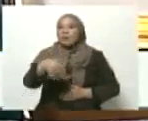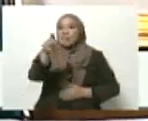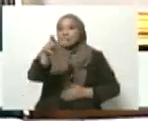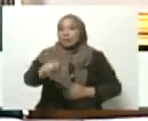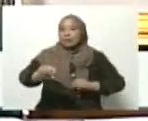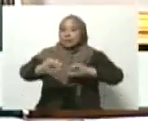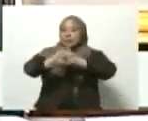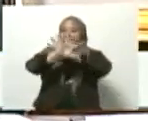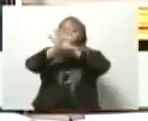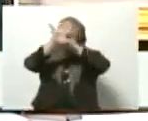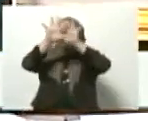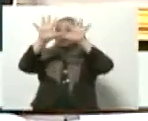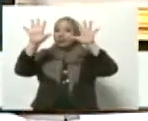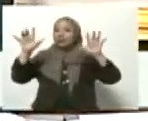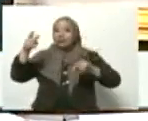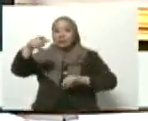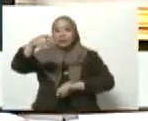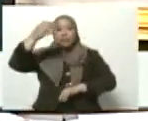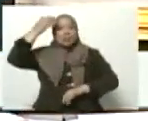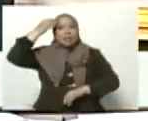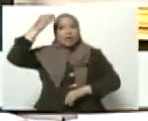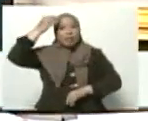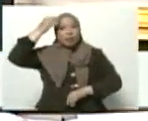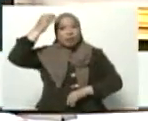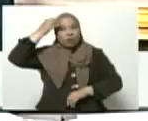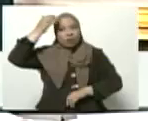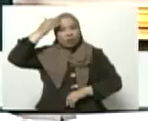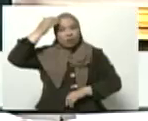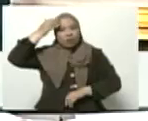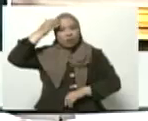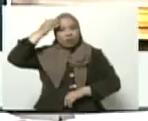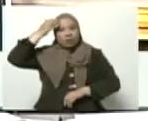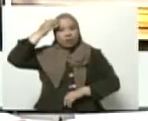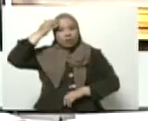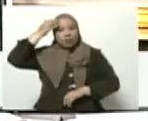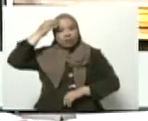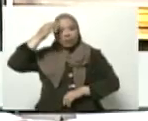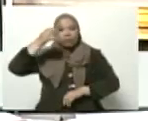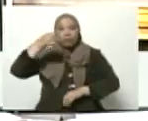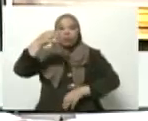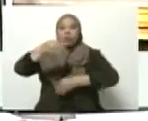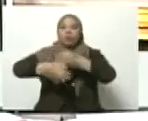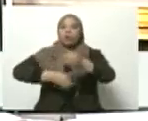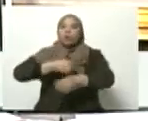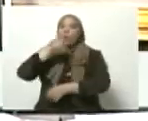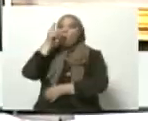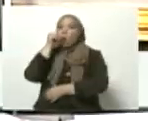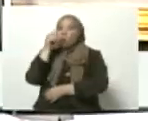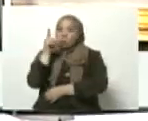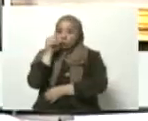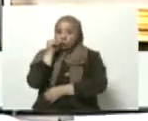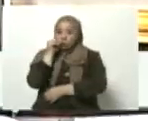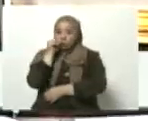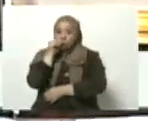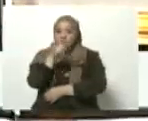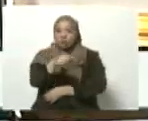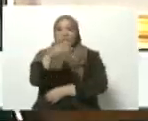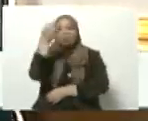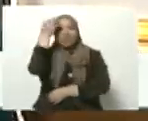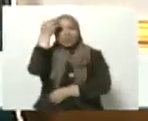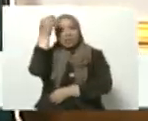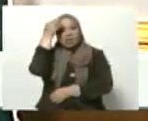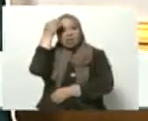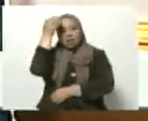claridad, la sapiencia de un hombre que se ha